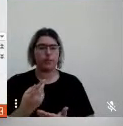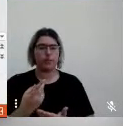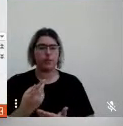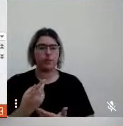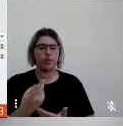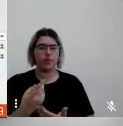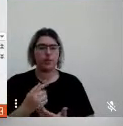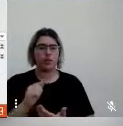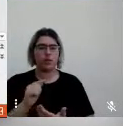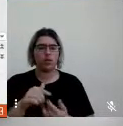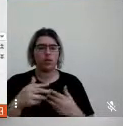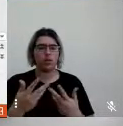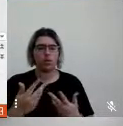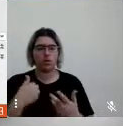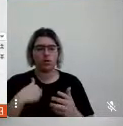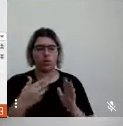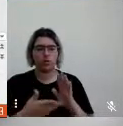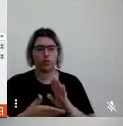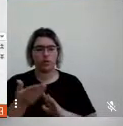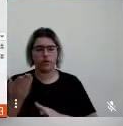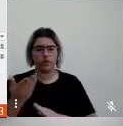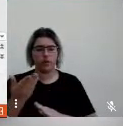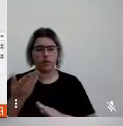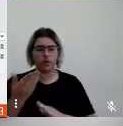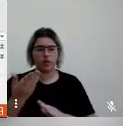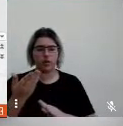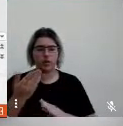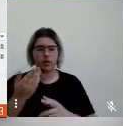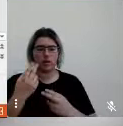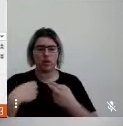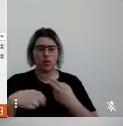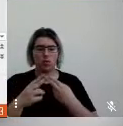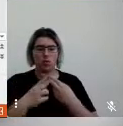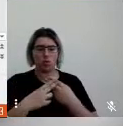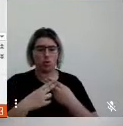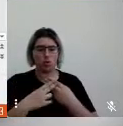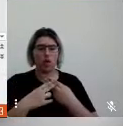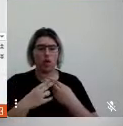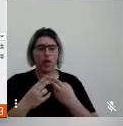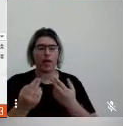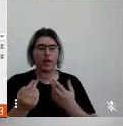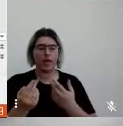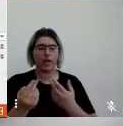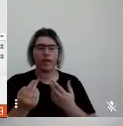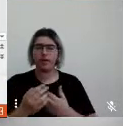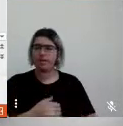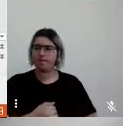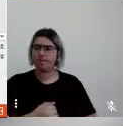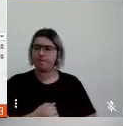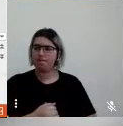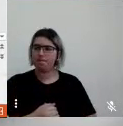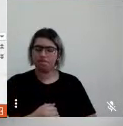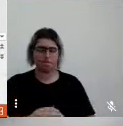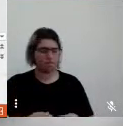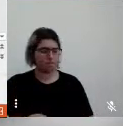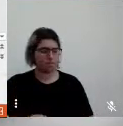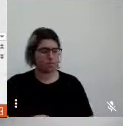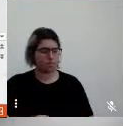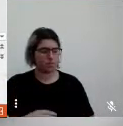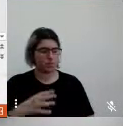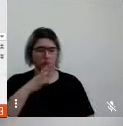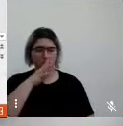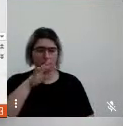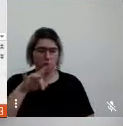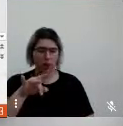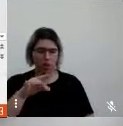Y cuando fui a la montaña rusa, me desmayé en la montaña rusa. sí, Por la ingesta de azúcar, ¿te